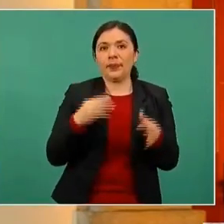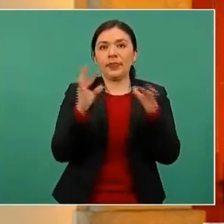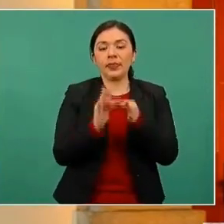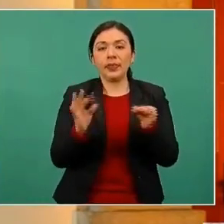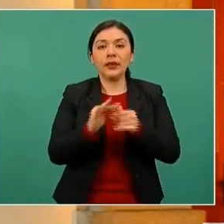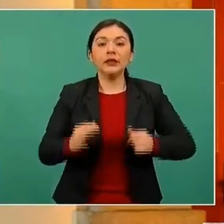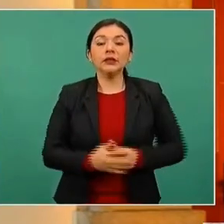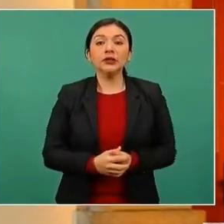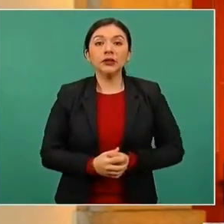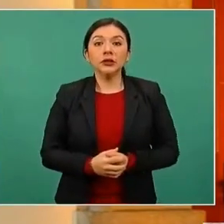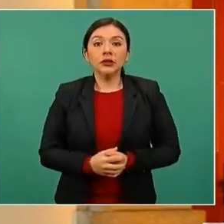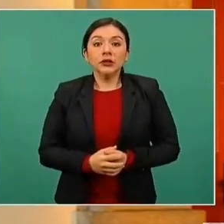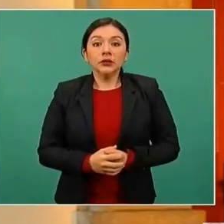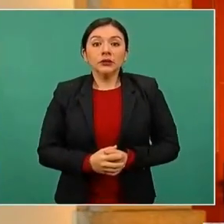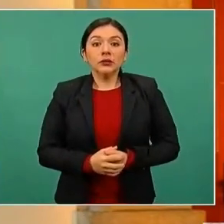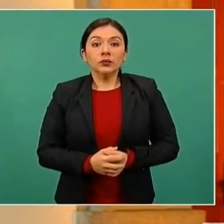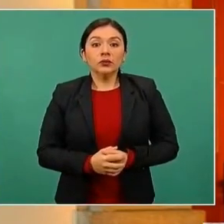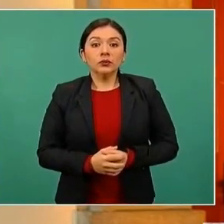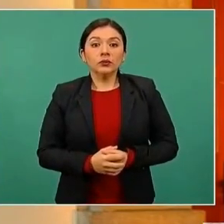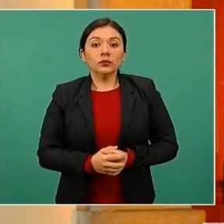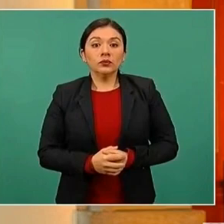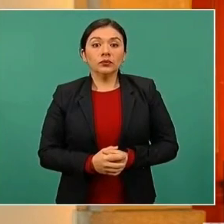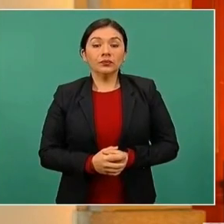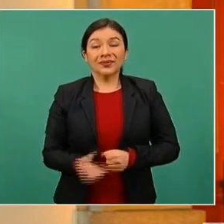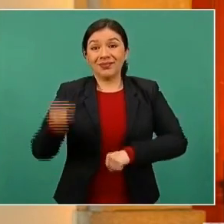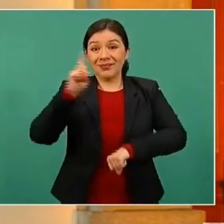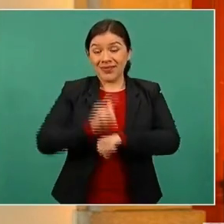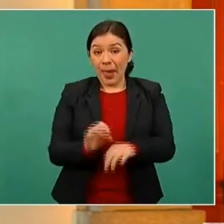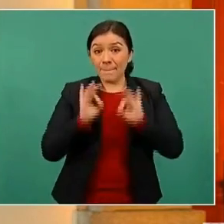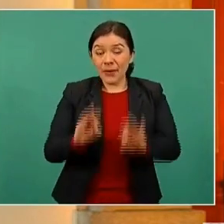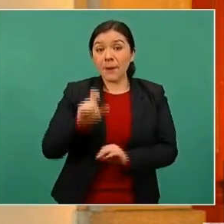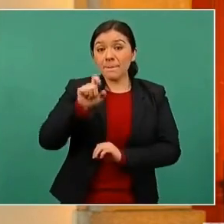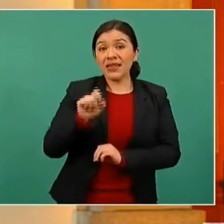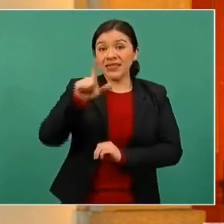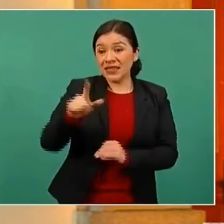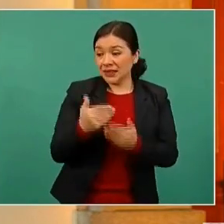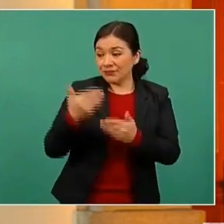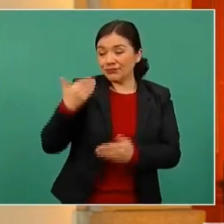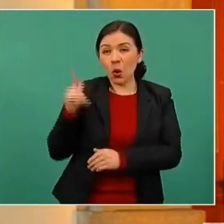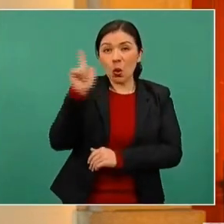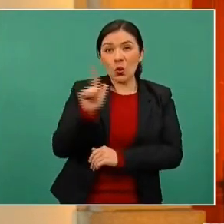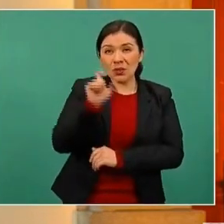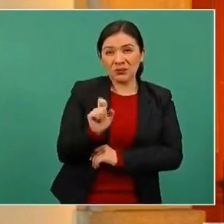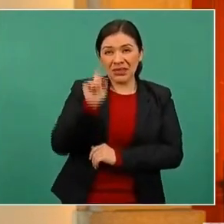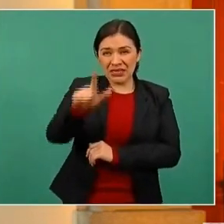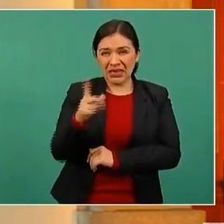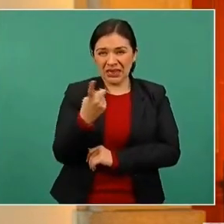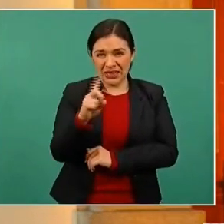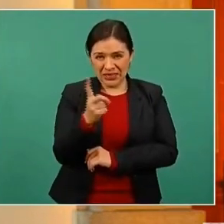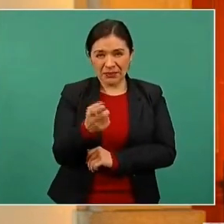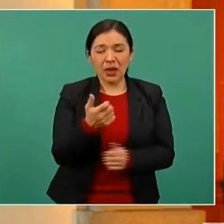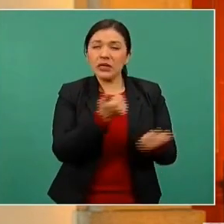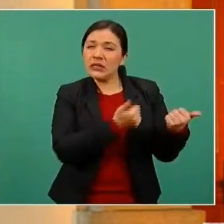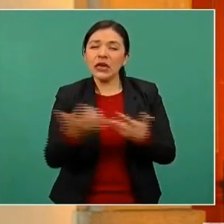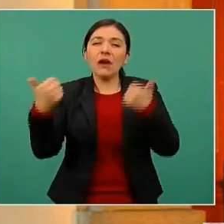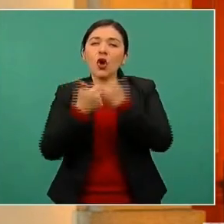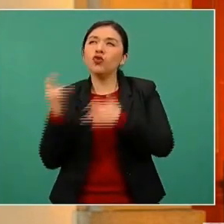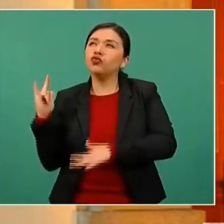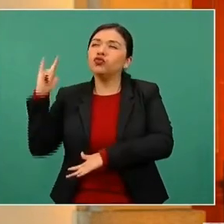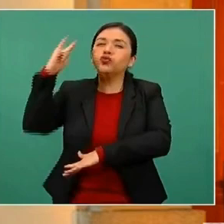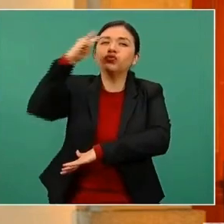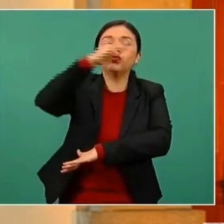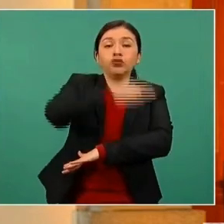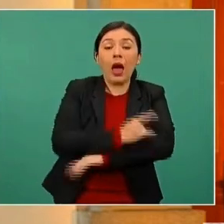se distribuyeron el día 27 el lunes 27 por vía aérea